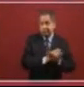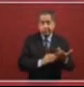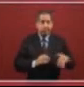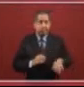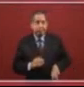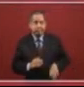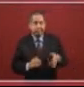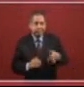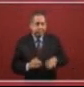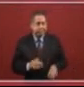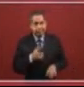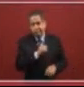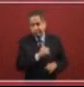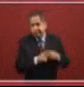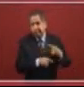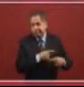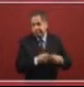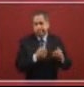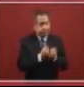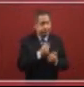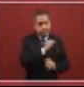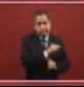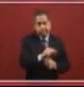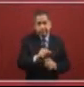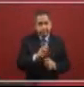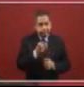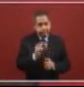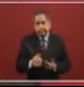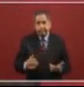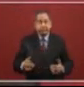como lo hicieron en muchas cosas.